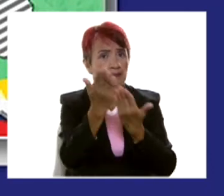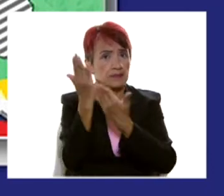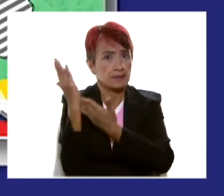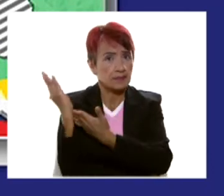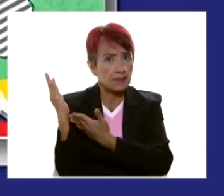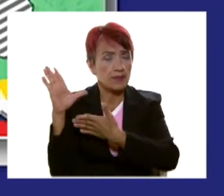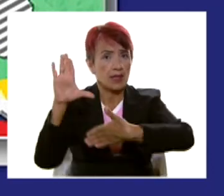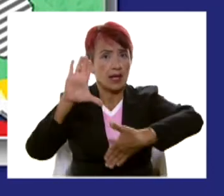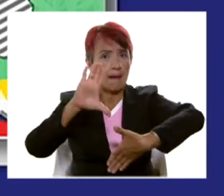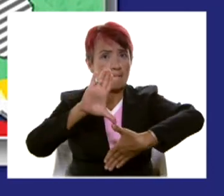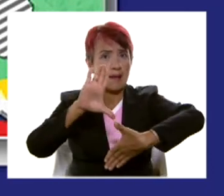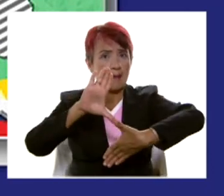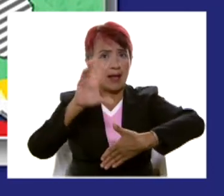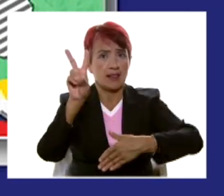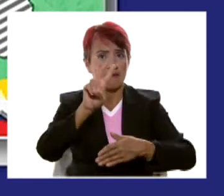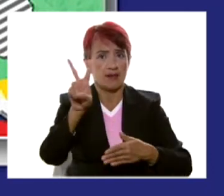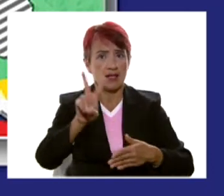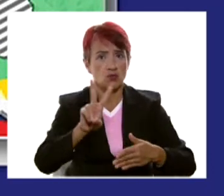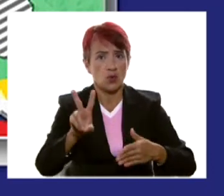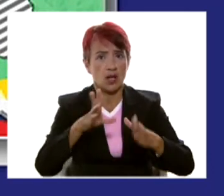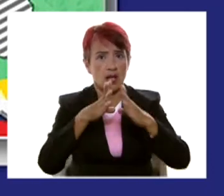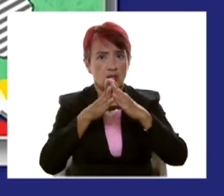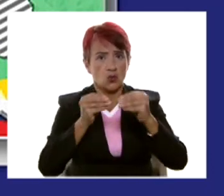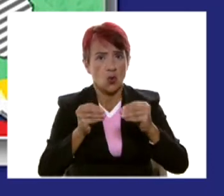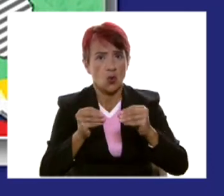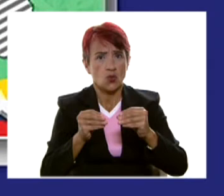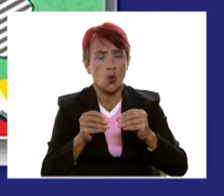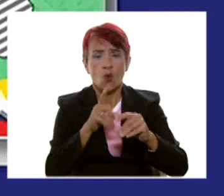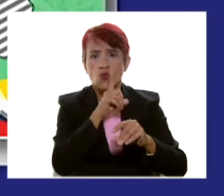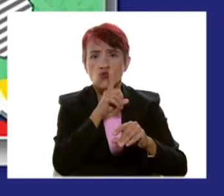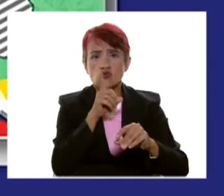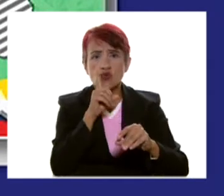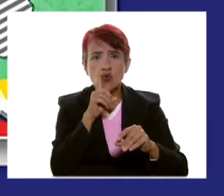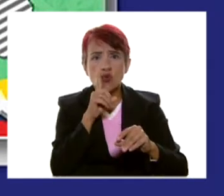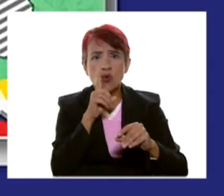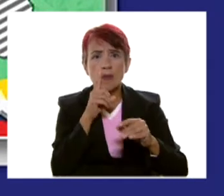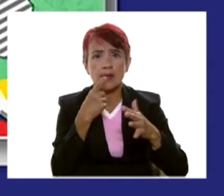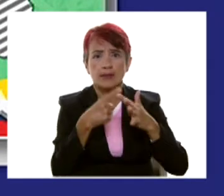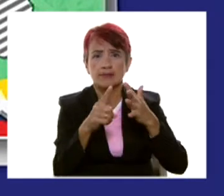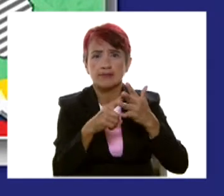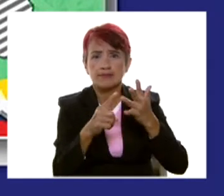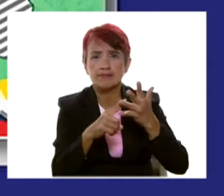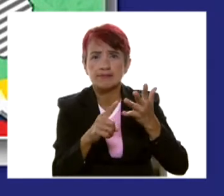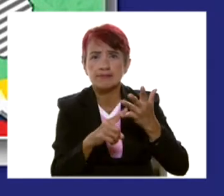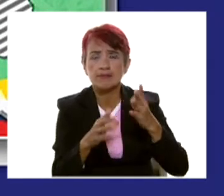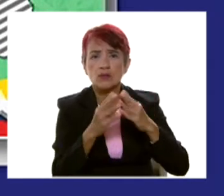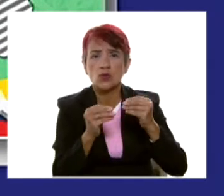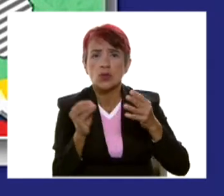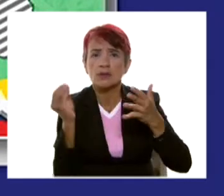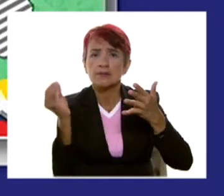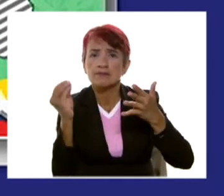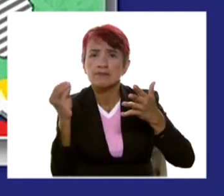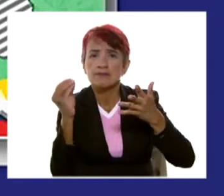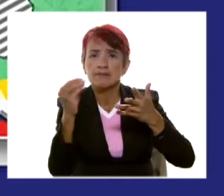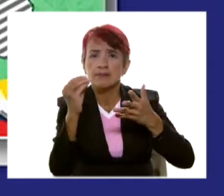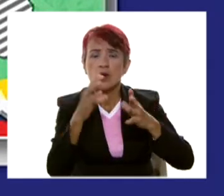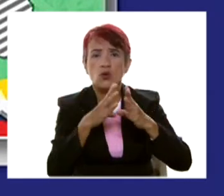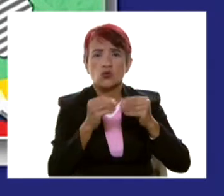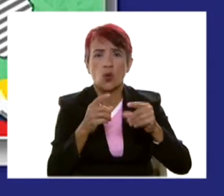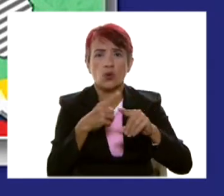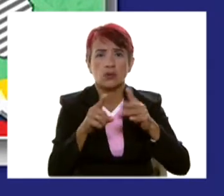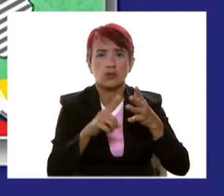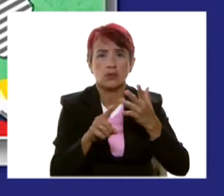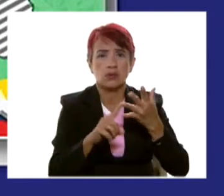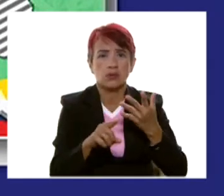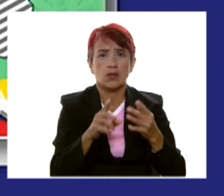por mencionarles algunas: Cariñas, Cumanagoto, Yucpa, Barí, Quinaroe,